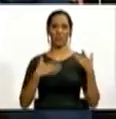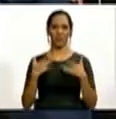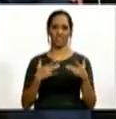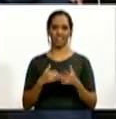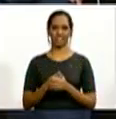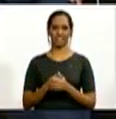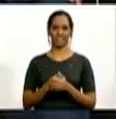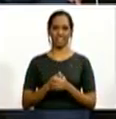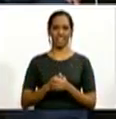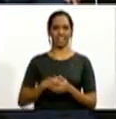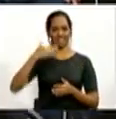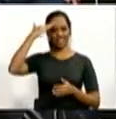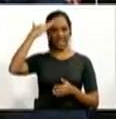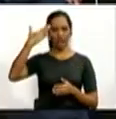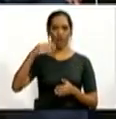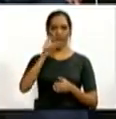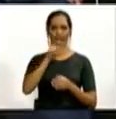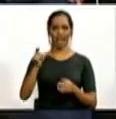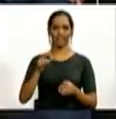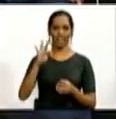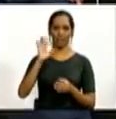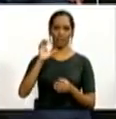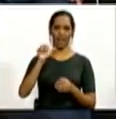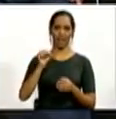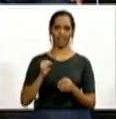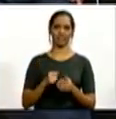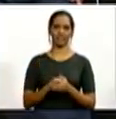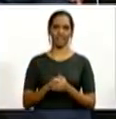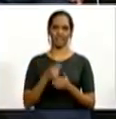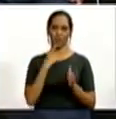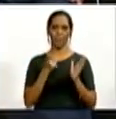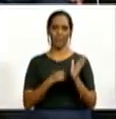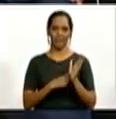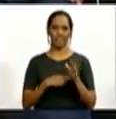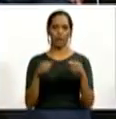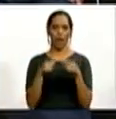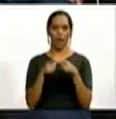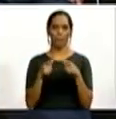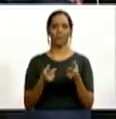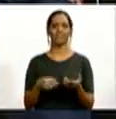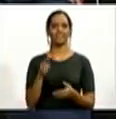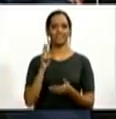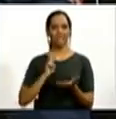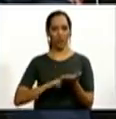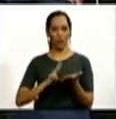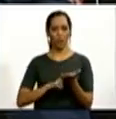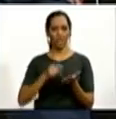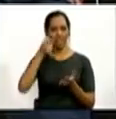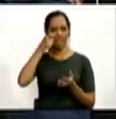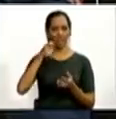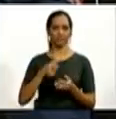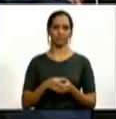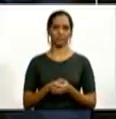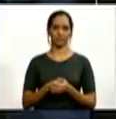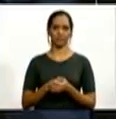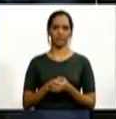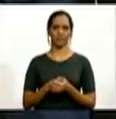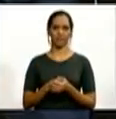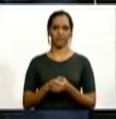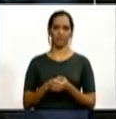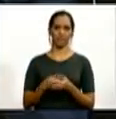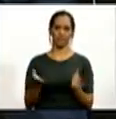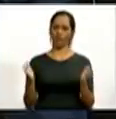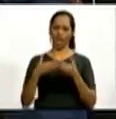chamos del FAE. Saluda a la gente del FAE, hermano. Lealtad absoluta con ese cuerpo de seguridad. Saluda a los cumple las misiones que tiene de cumplir. Sí, le picamos la puerta al